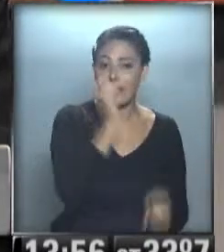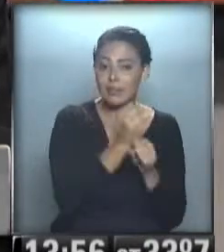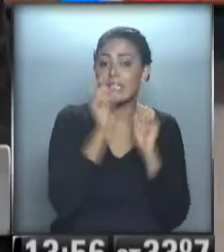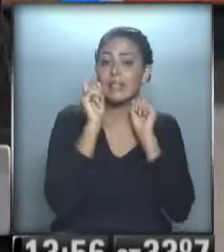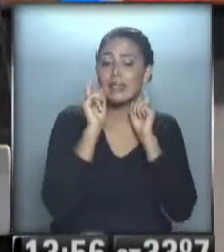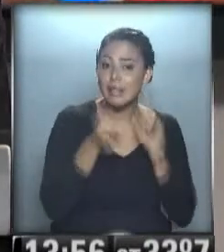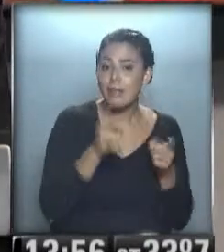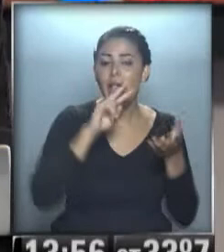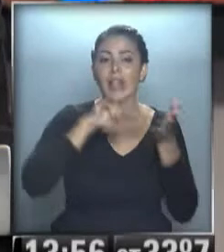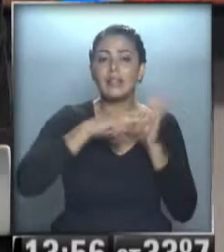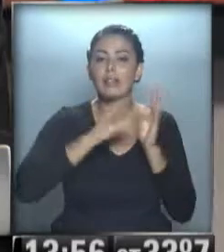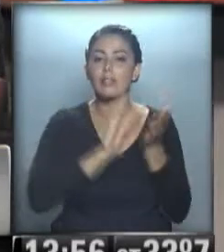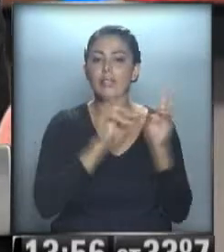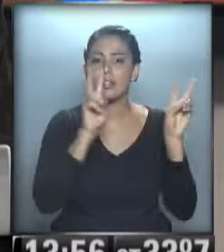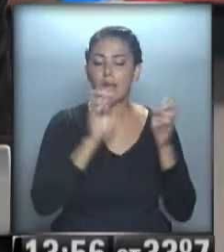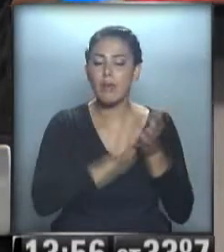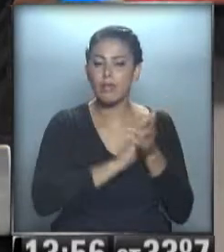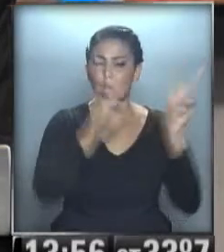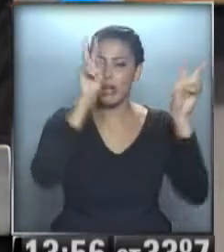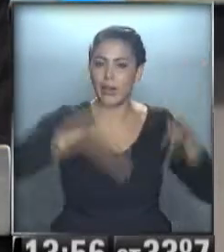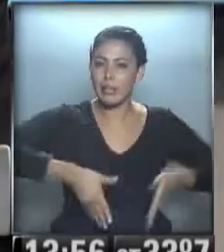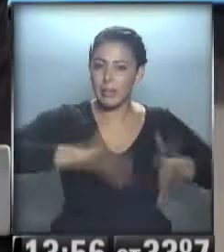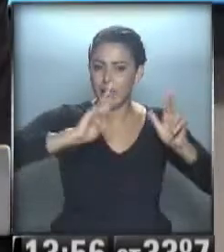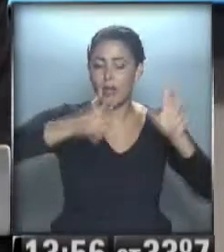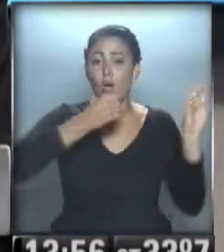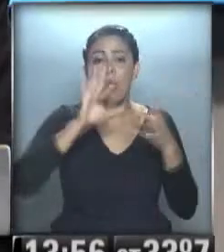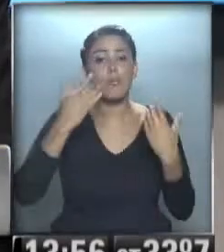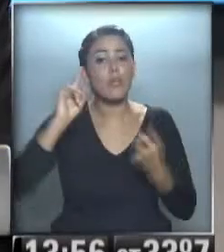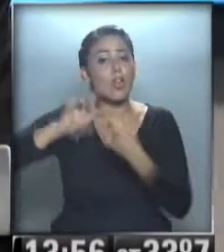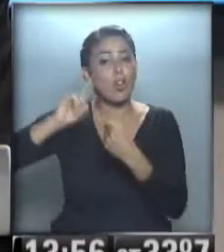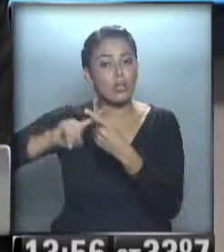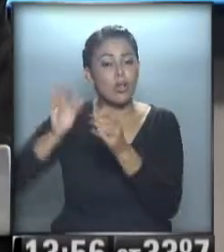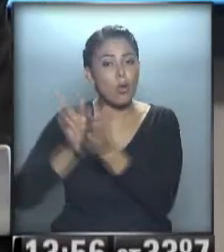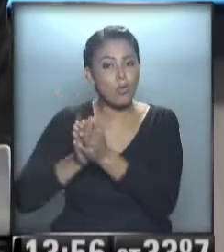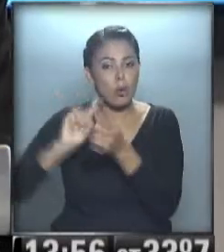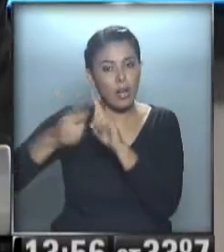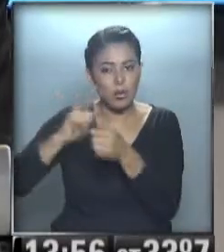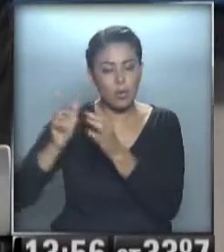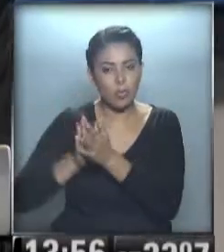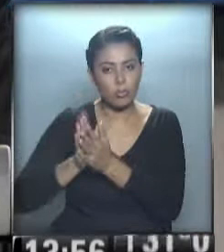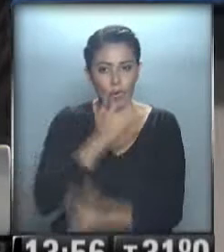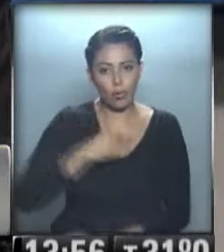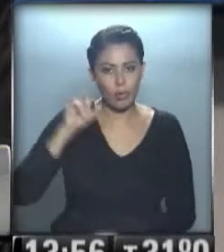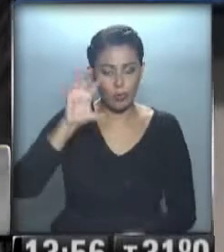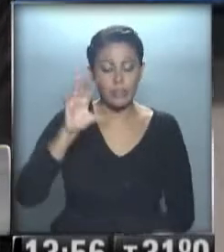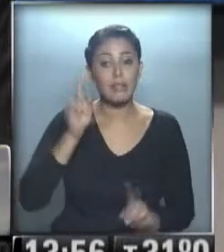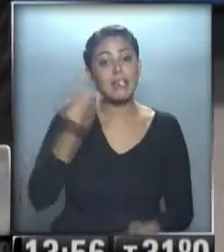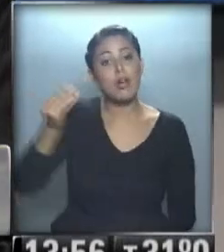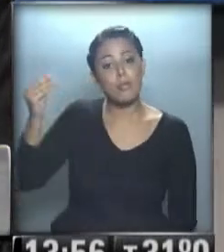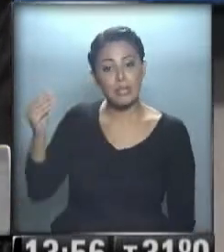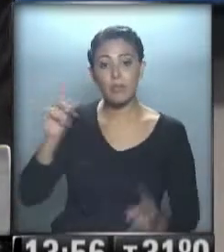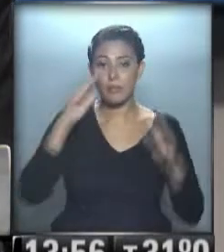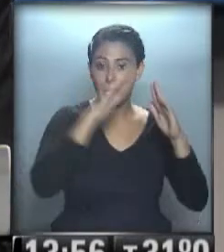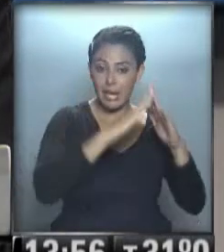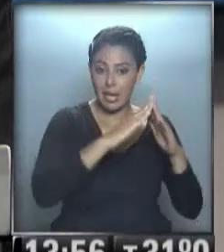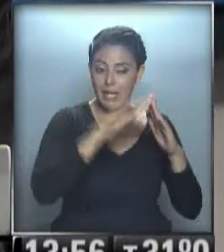también al tema inmobiliario podría haber algunas conexiones con el gobierno provincial lo cierto es que el sábado pasado además en la casa